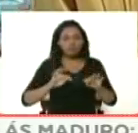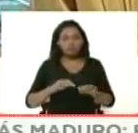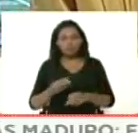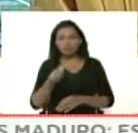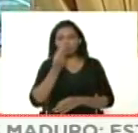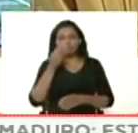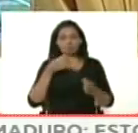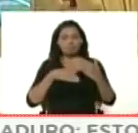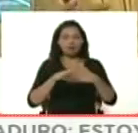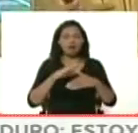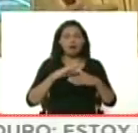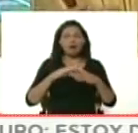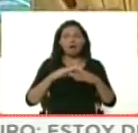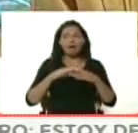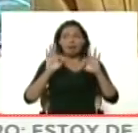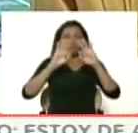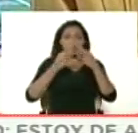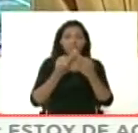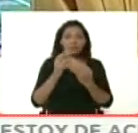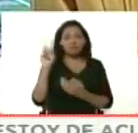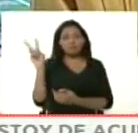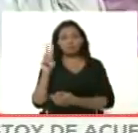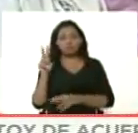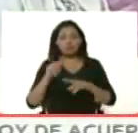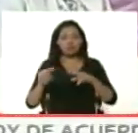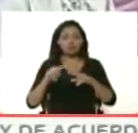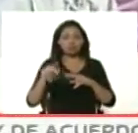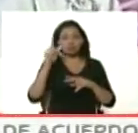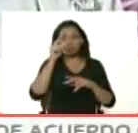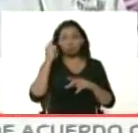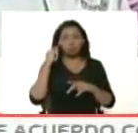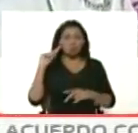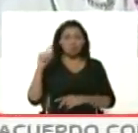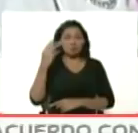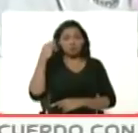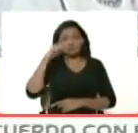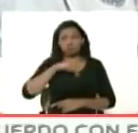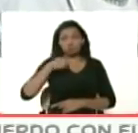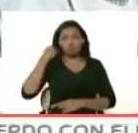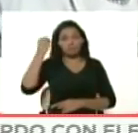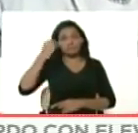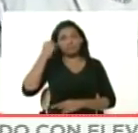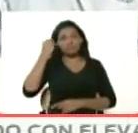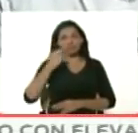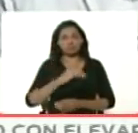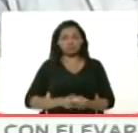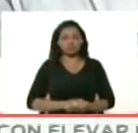la familia venezolana, al niño y a la niña. Es lo primero que hay que pensar.